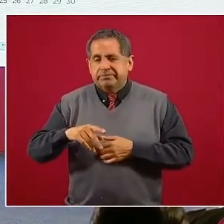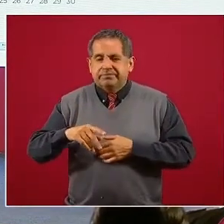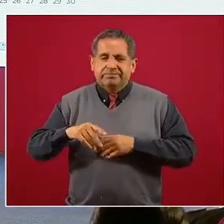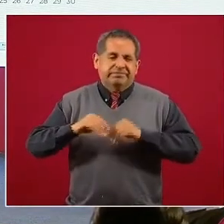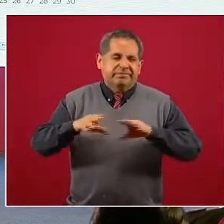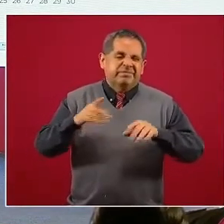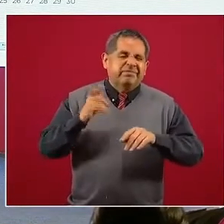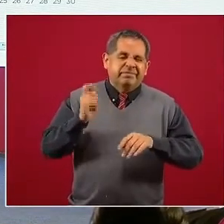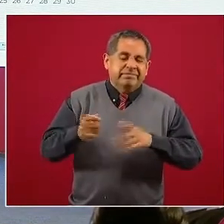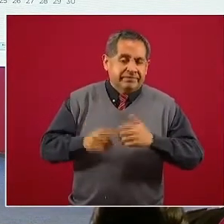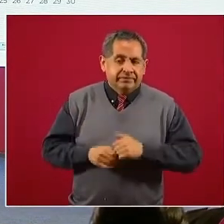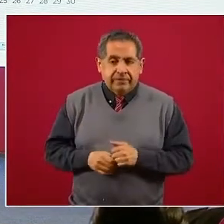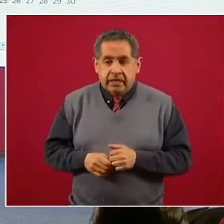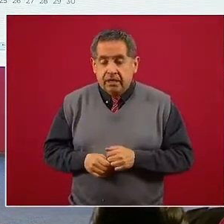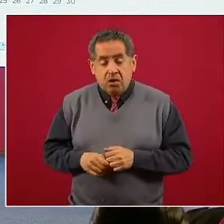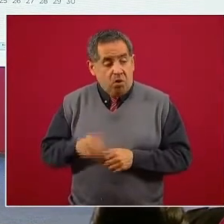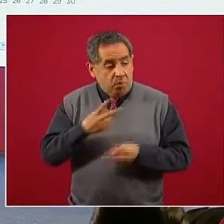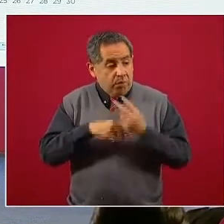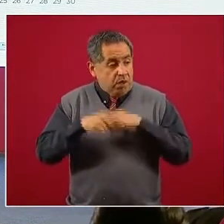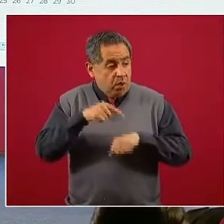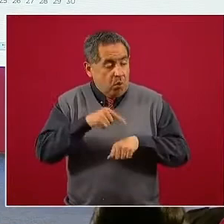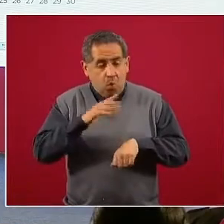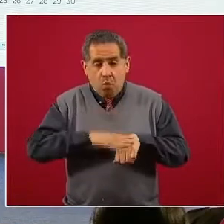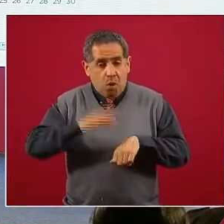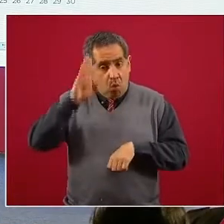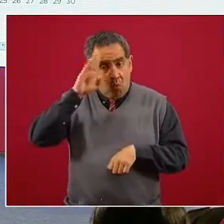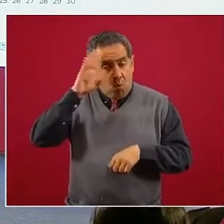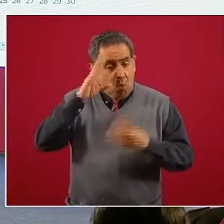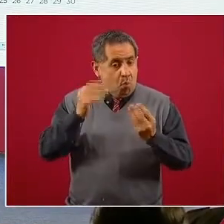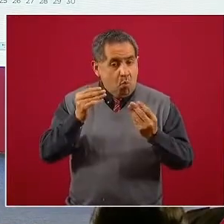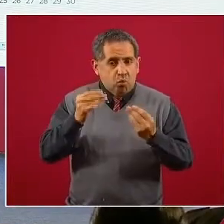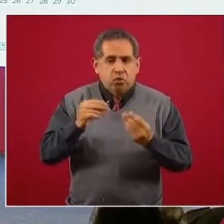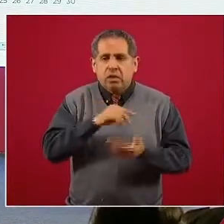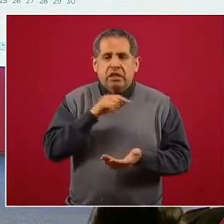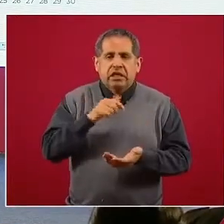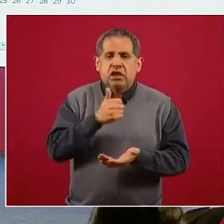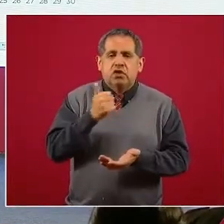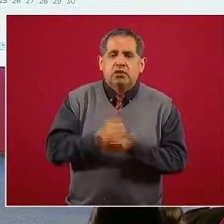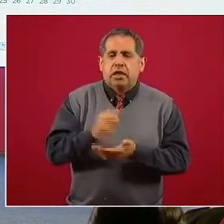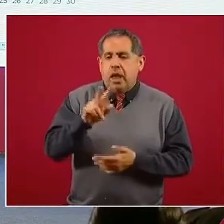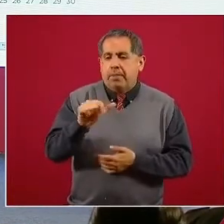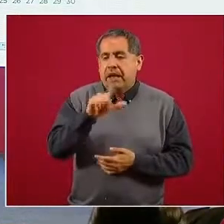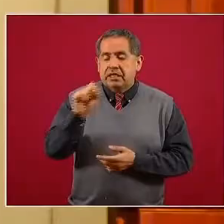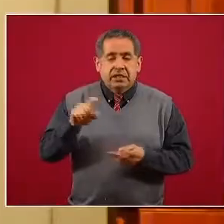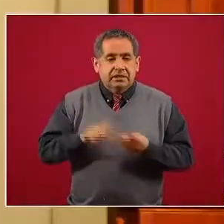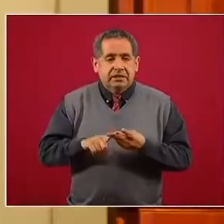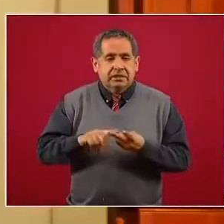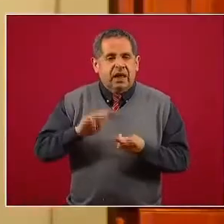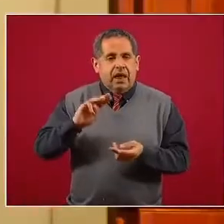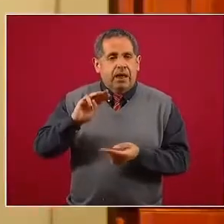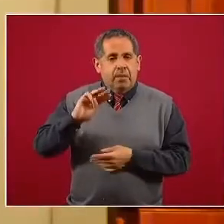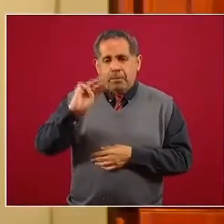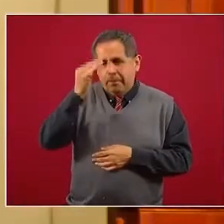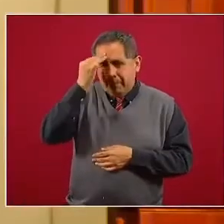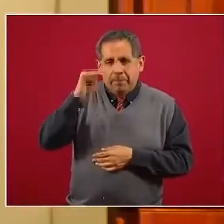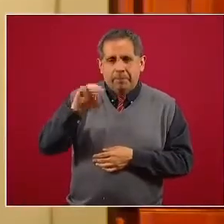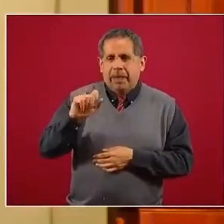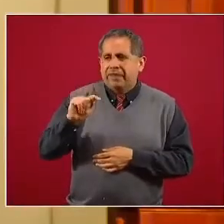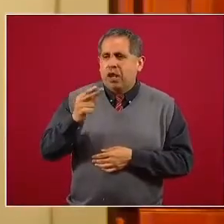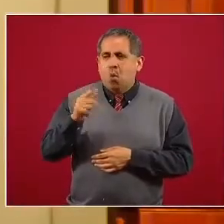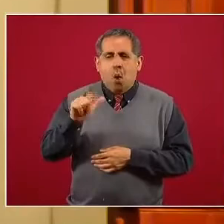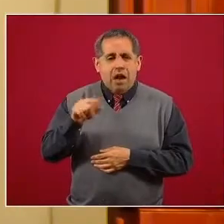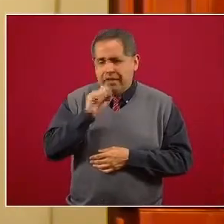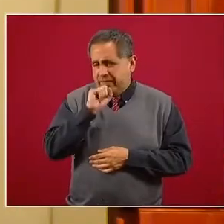los que además contribuyen al comportamiento estatal son Ciudad Valles y Matehuala, prácticamente en la misma gráfica